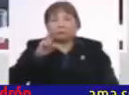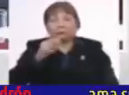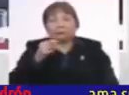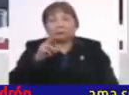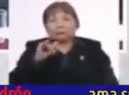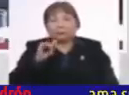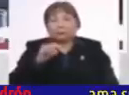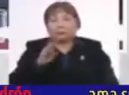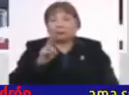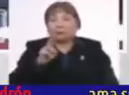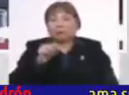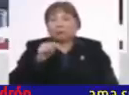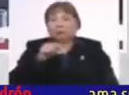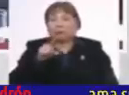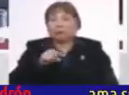vázquez